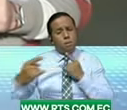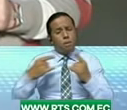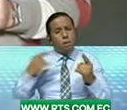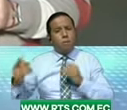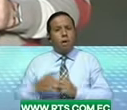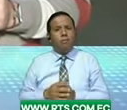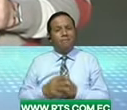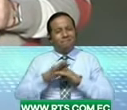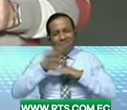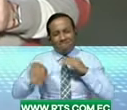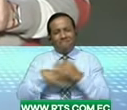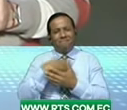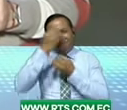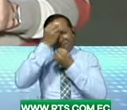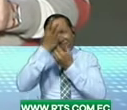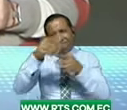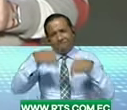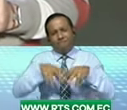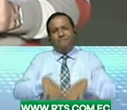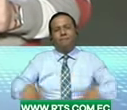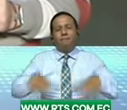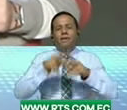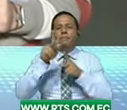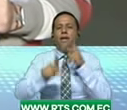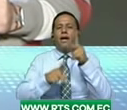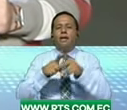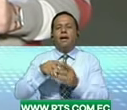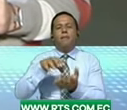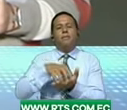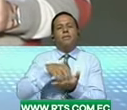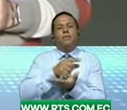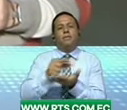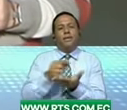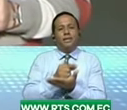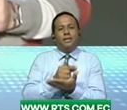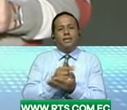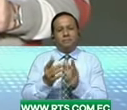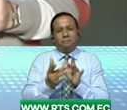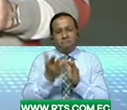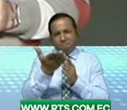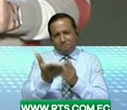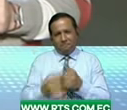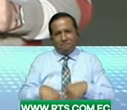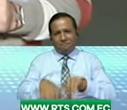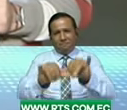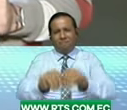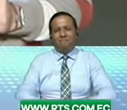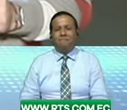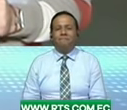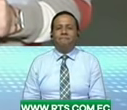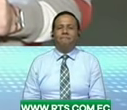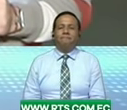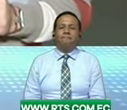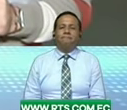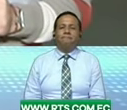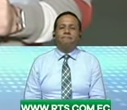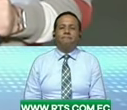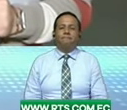nuestro informe desde el Cantón General Villamil Playas, acá en la provincia del Guayas. Volvemos con ustedes, compañeras en estudios. Buenas